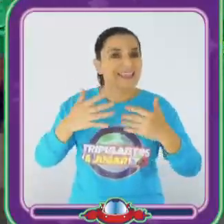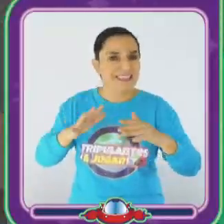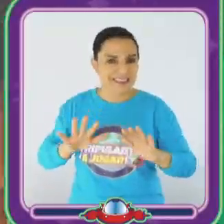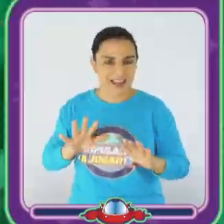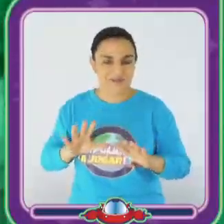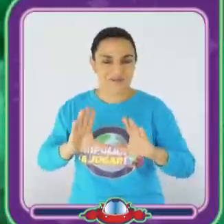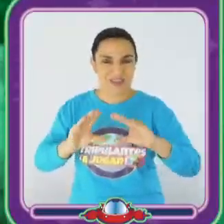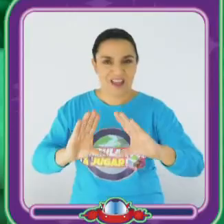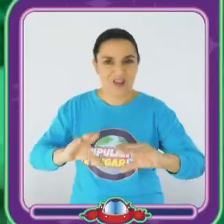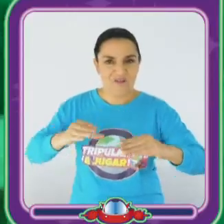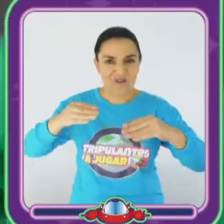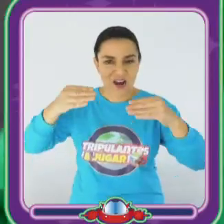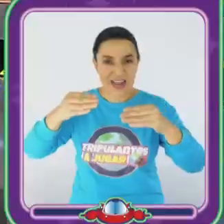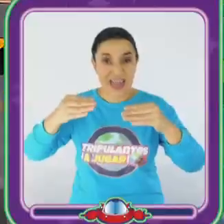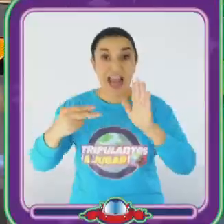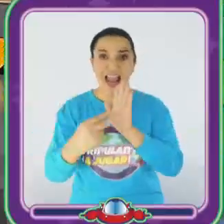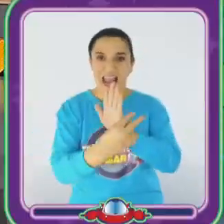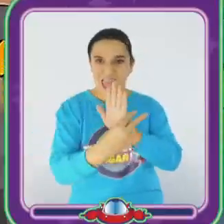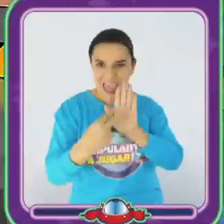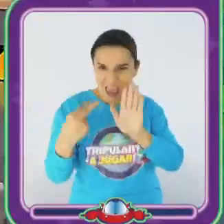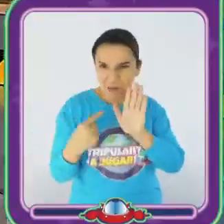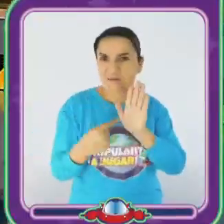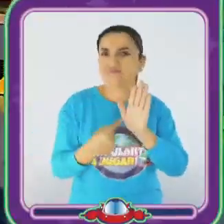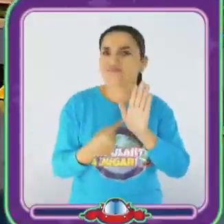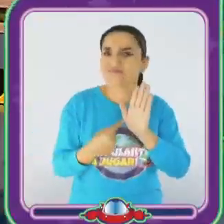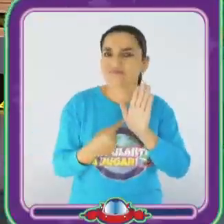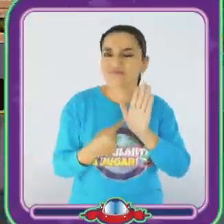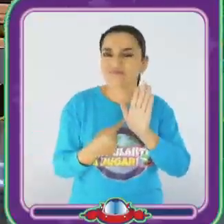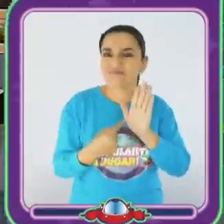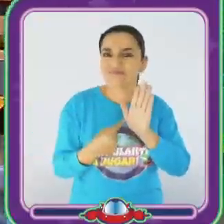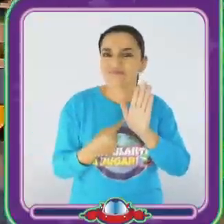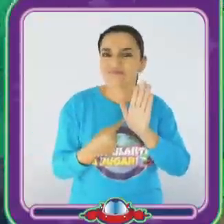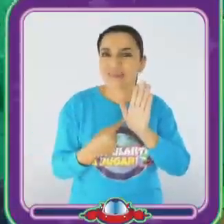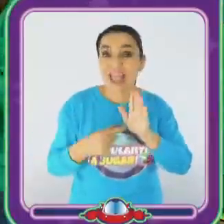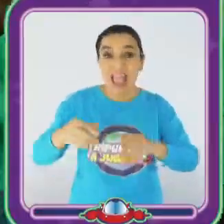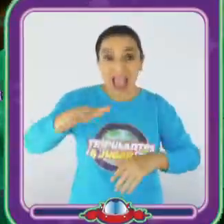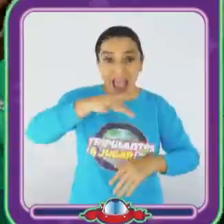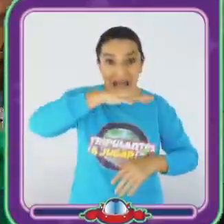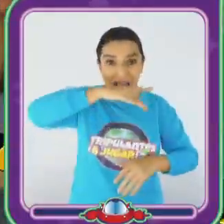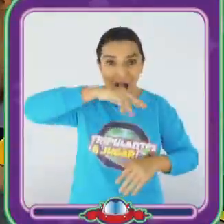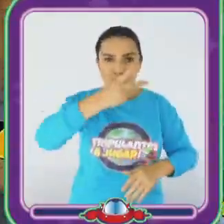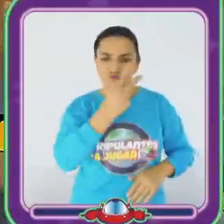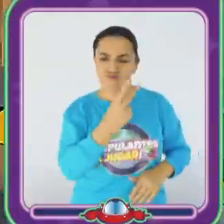Ahí está, vamos a dar vuelta. Y leemos lo que dice abajo y dice...